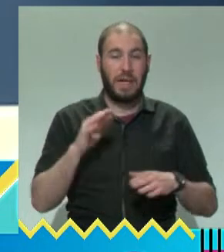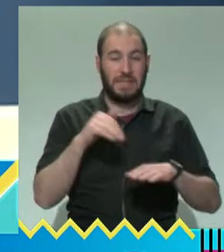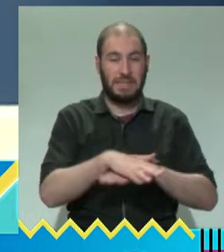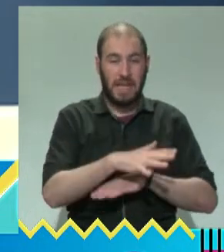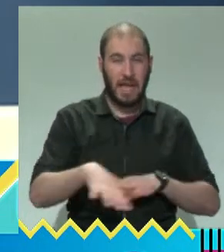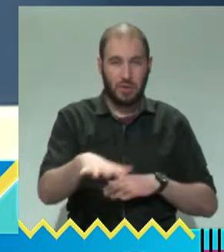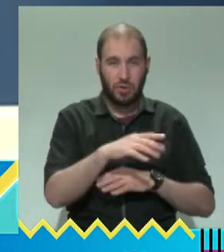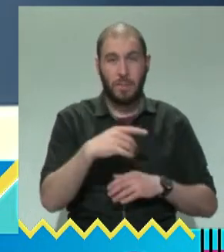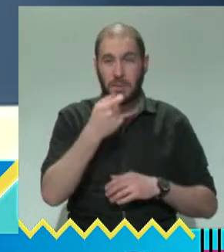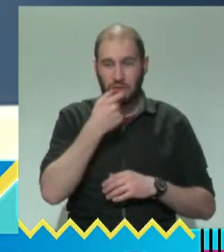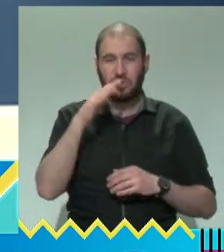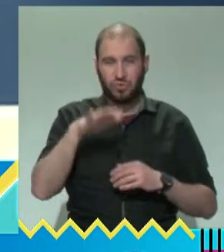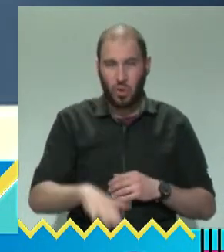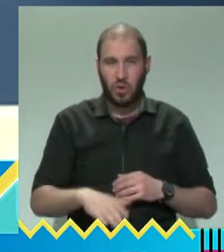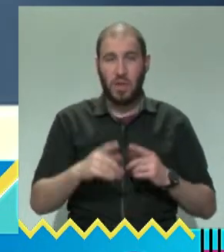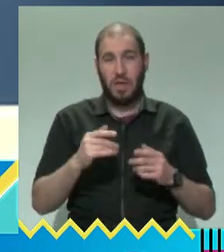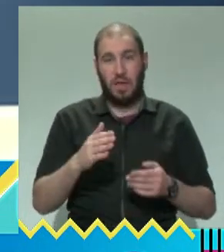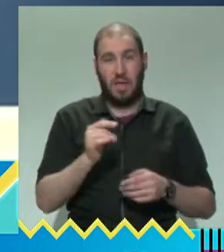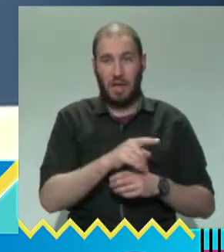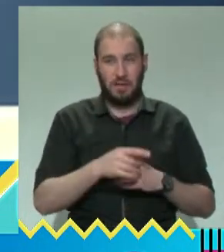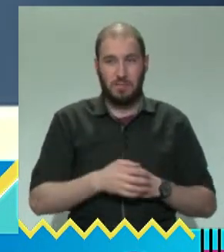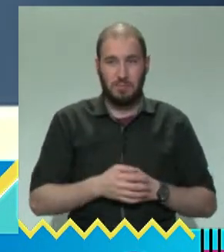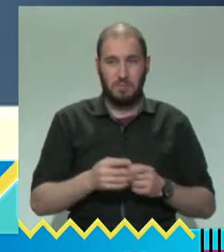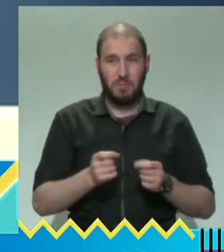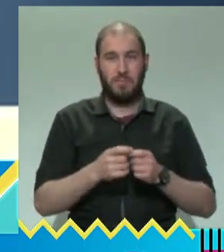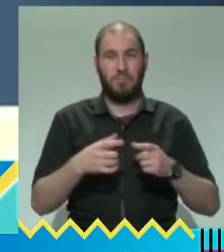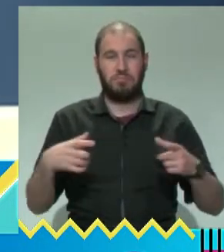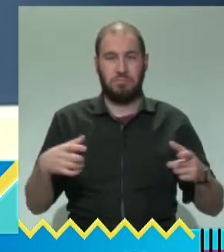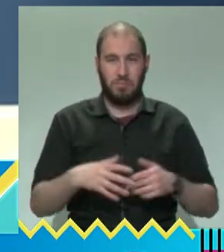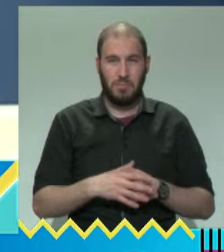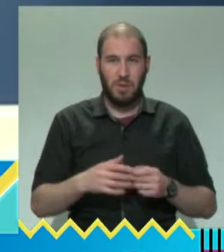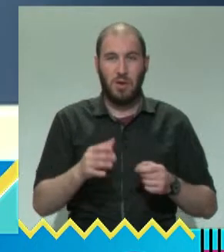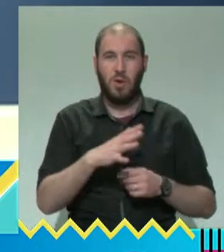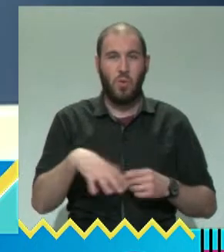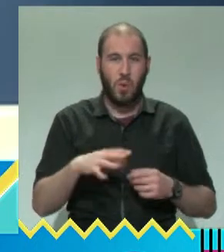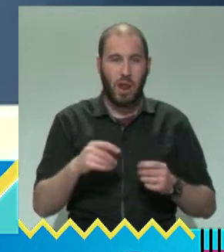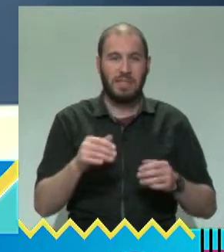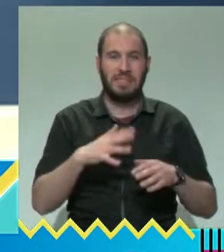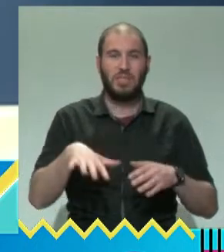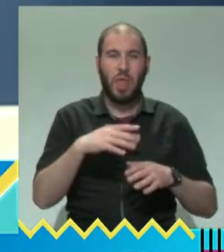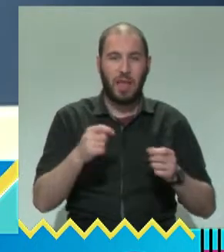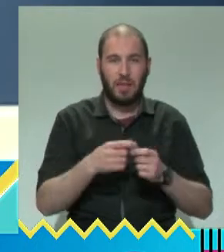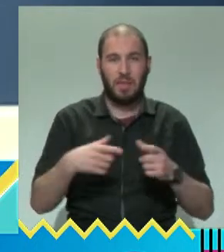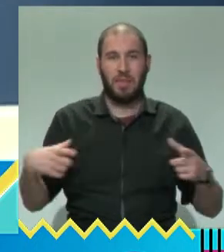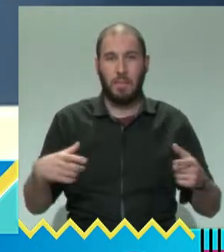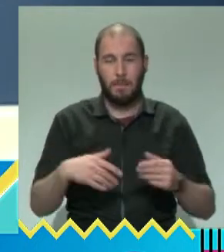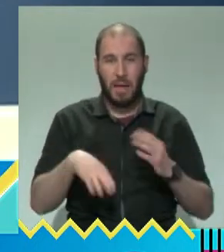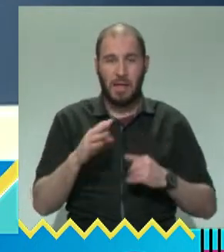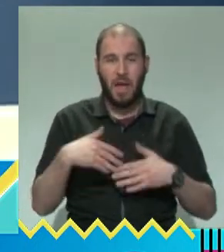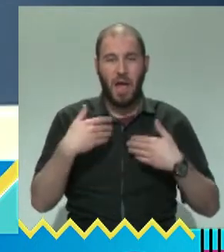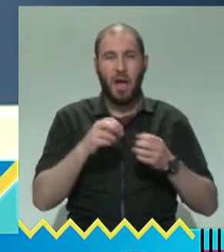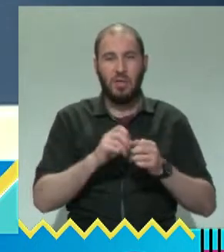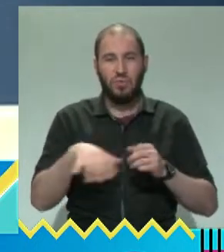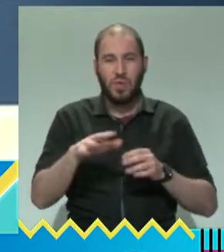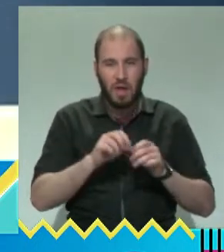sino en toda la provincia, propio del crecimiento de los sectores más urbanos, ¿no? Propio del crecimiento del avance